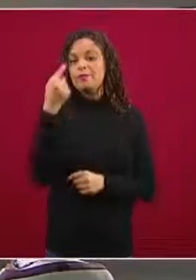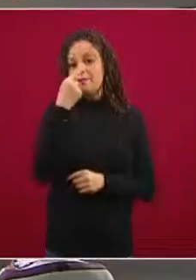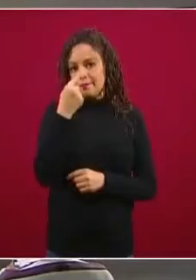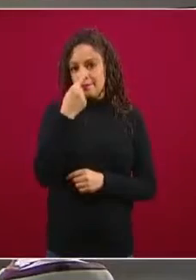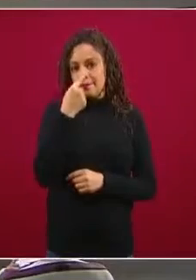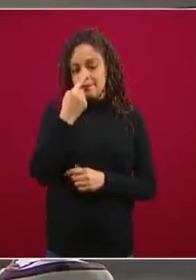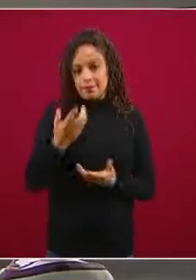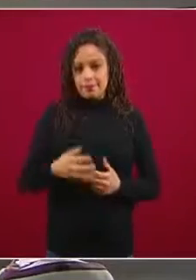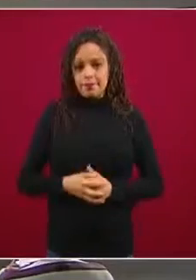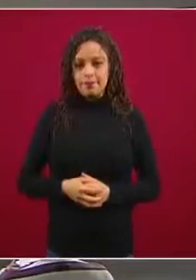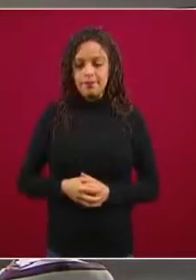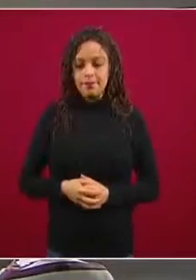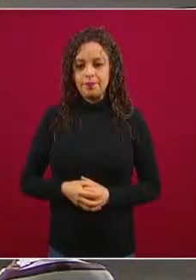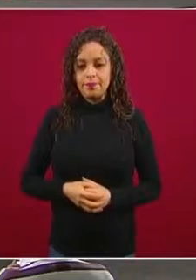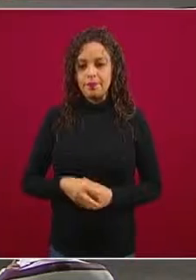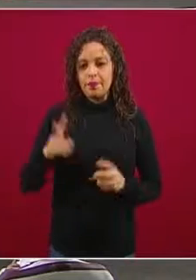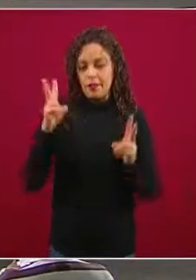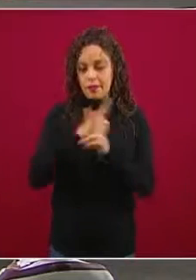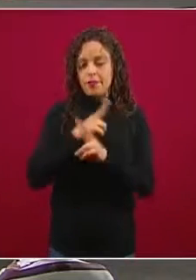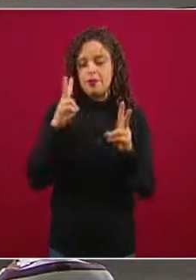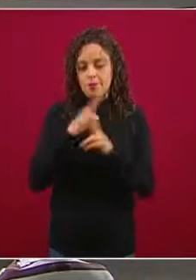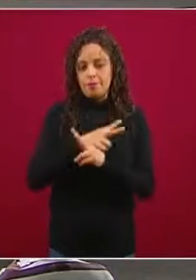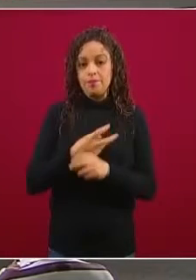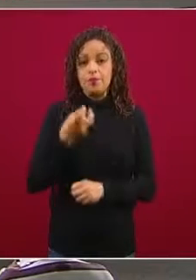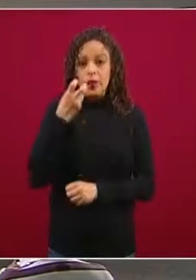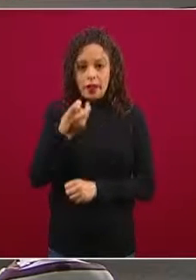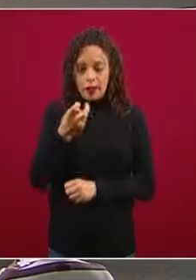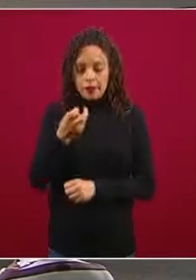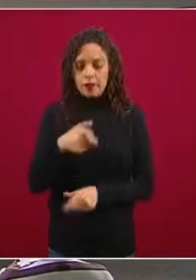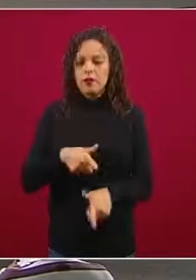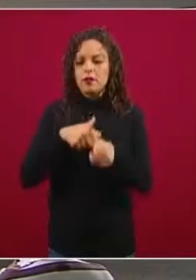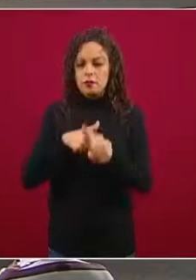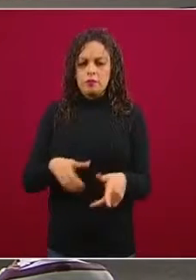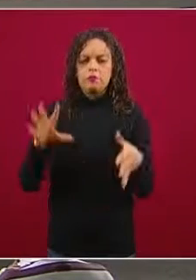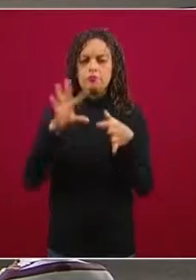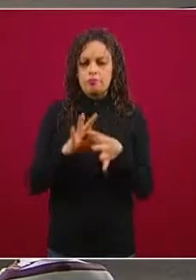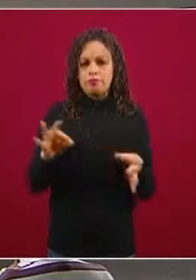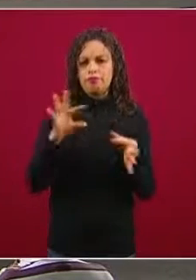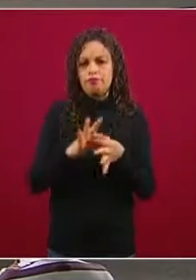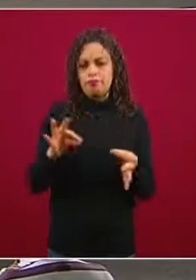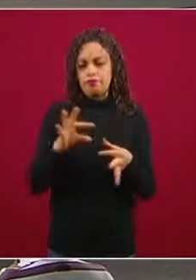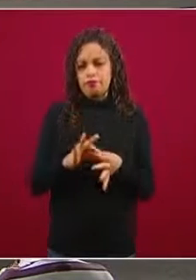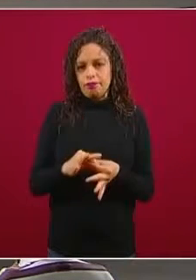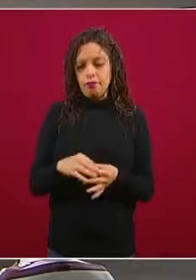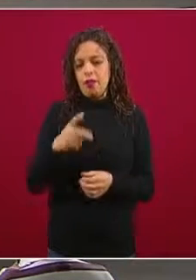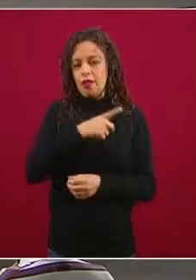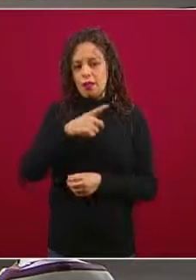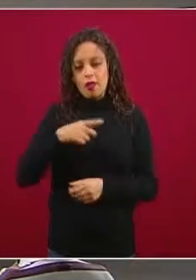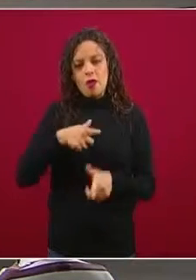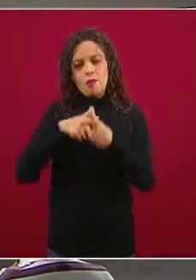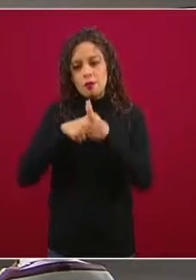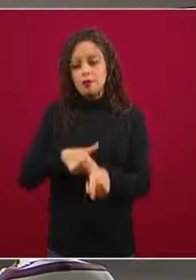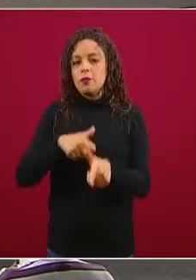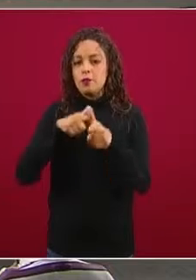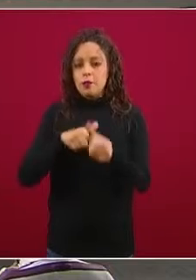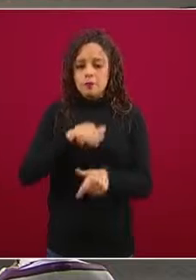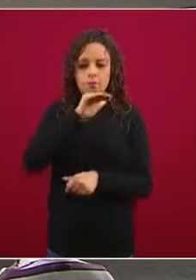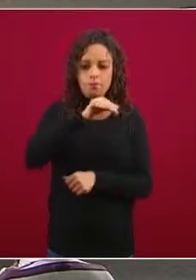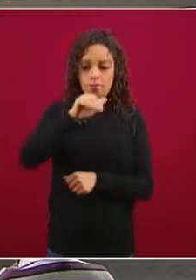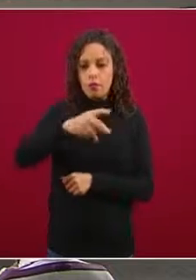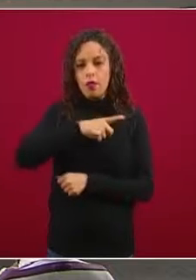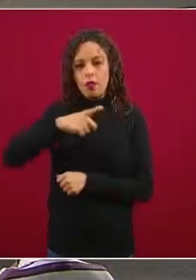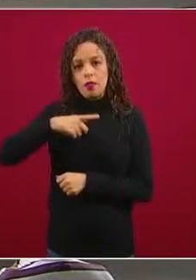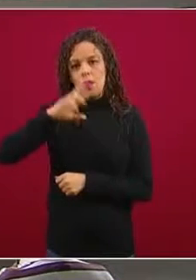Entonces, eso es también lo que vamos a seguir comentando al inicio, recordar y recordar y recordar elementos críticos de